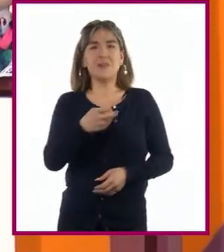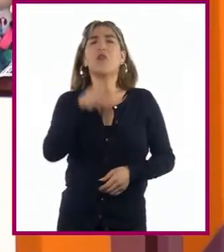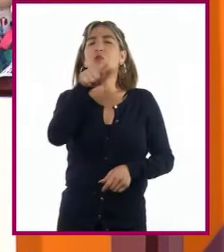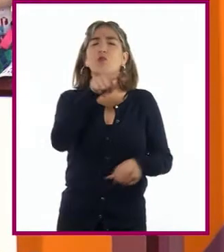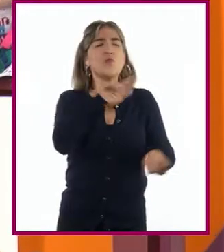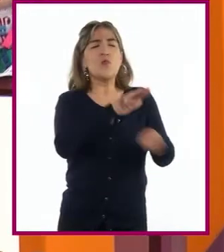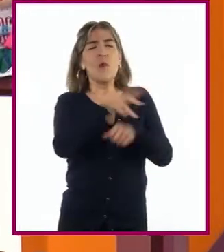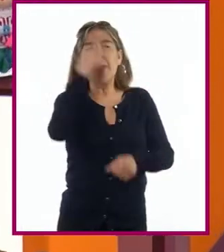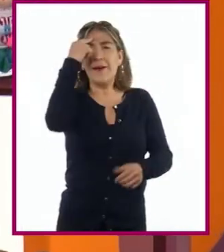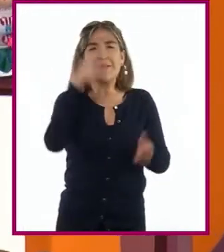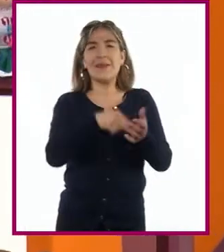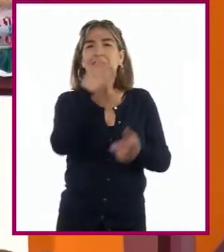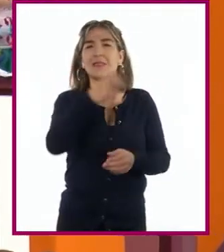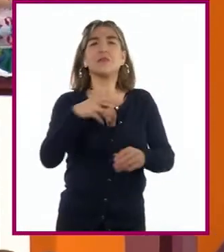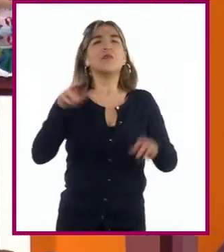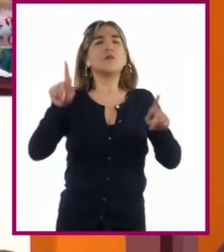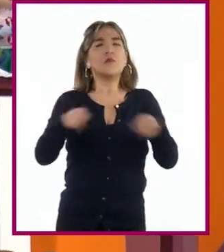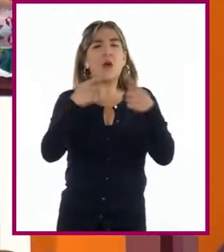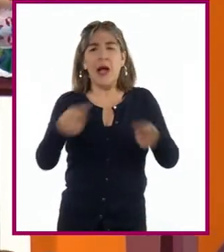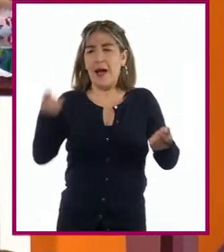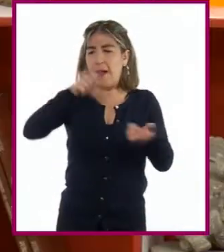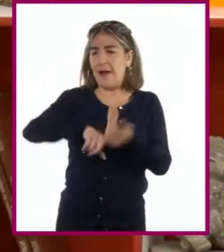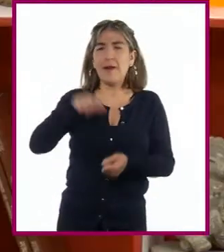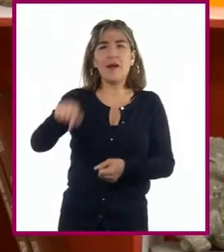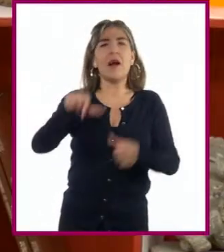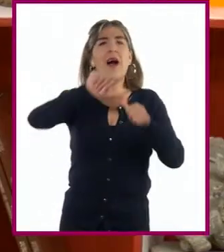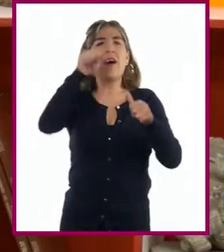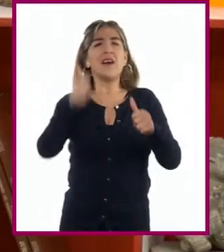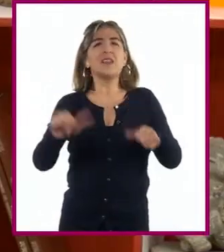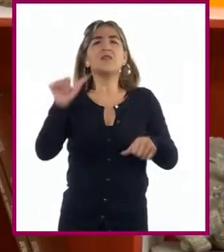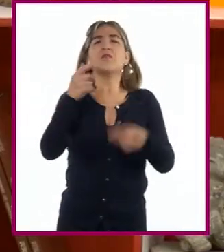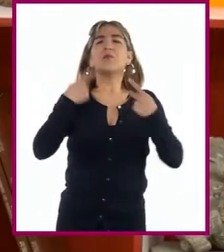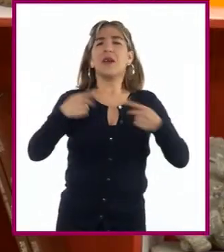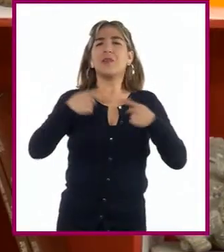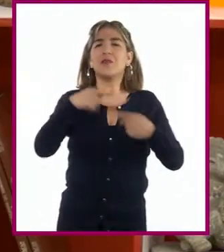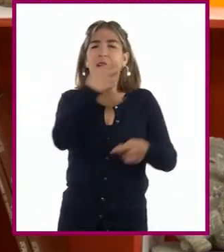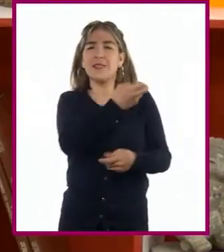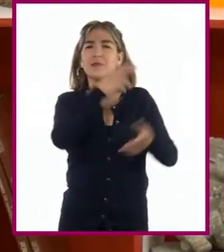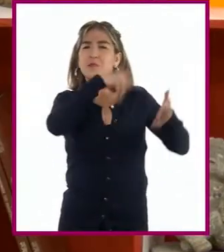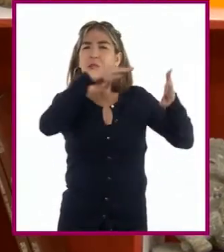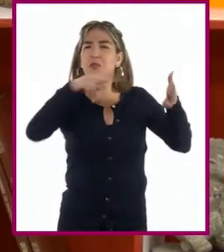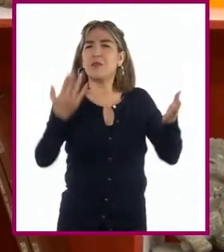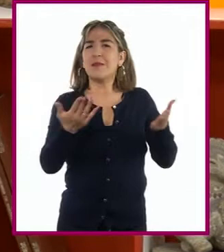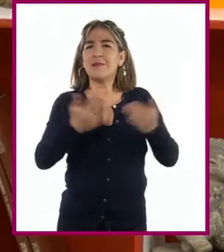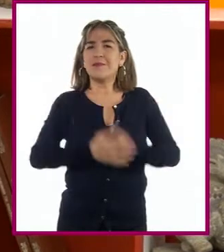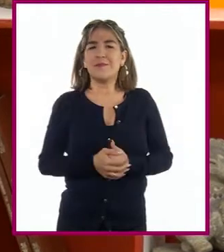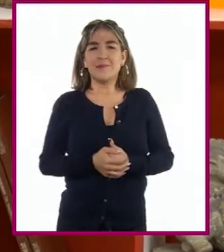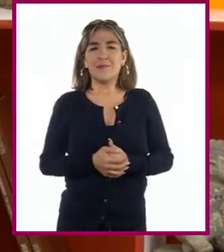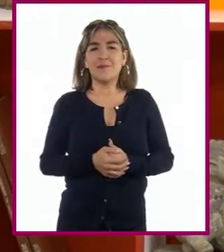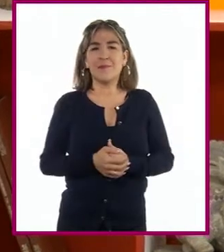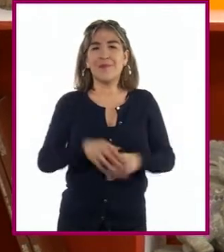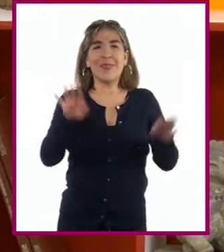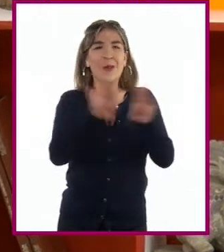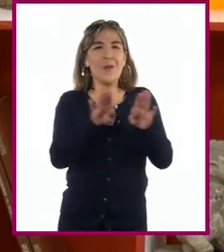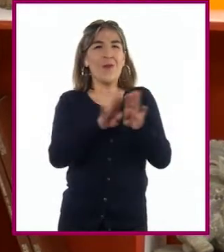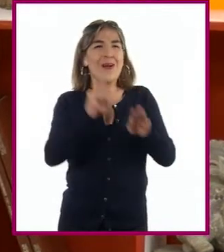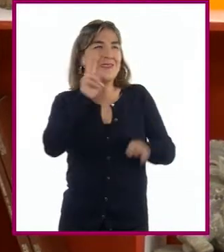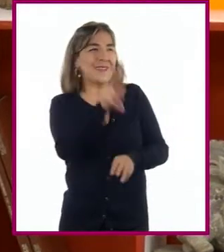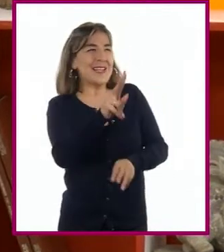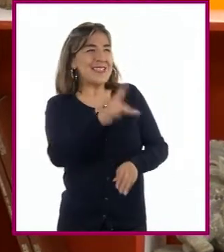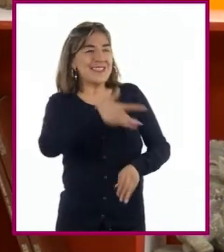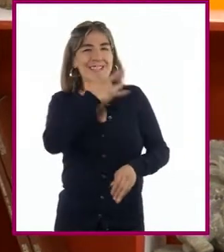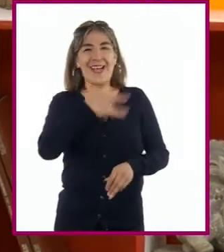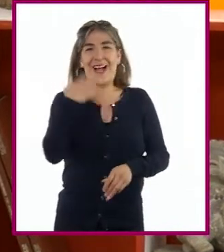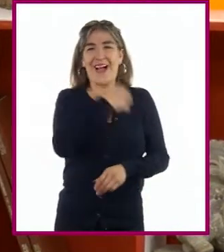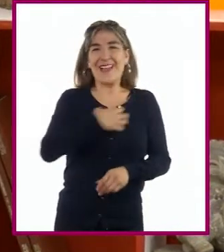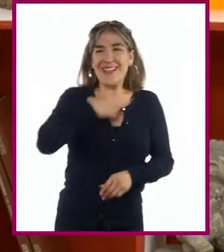crees que sea la intencionalidad del artista en esta obra, Rodolfo? capturar la alegría